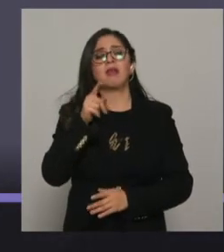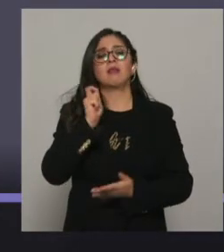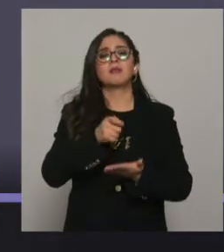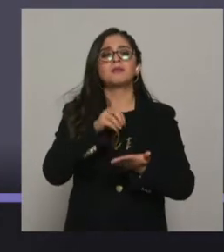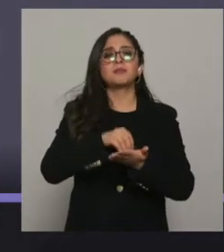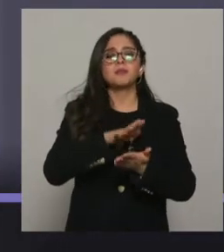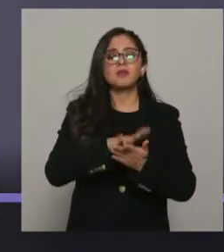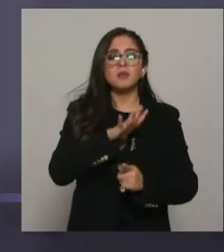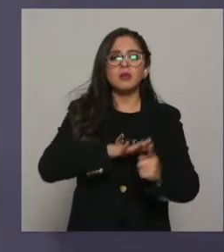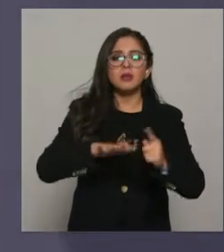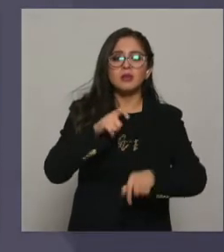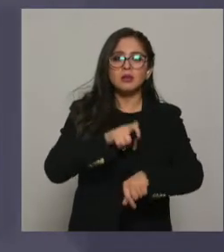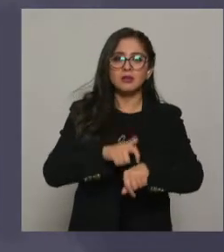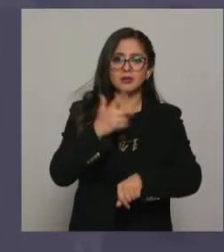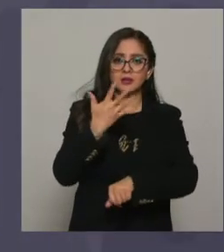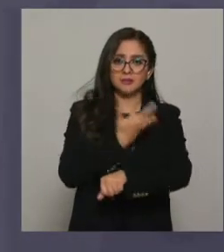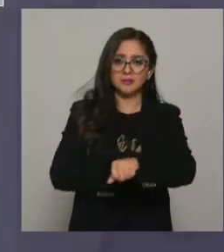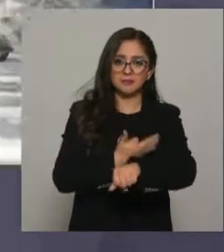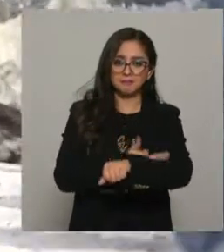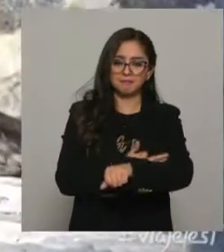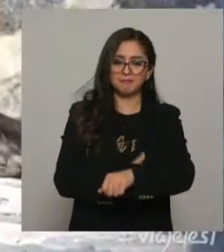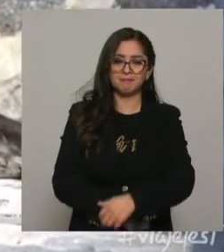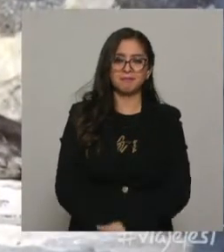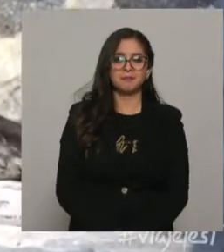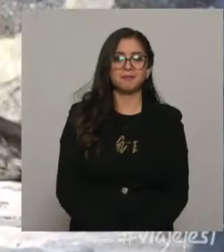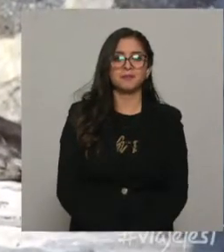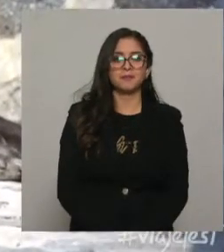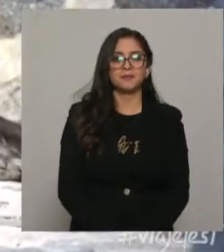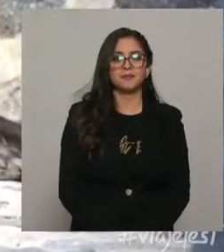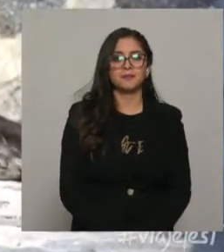tarde. Vamos a la pausa y ya volvemos.